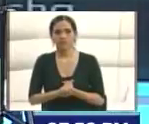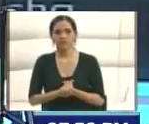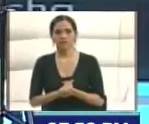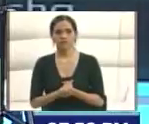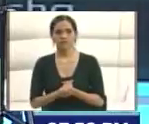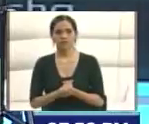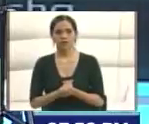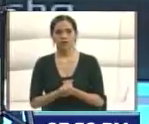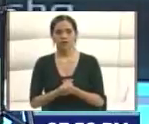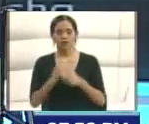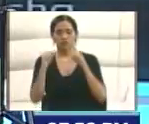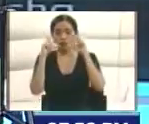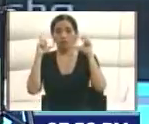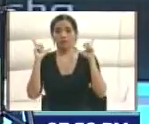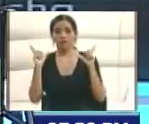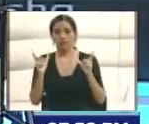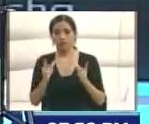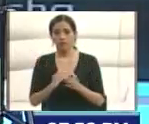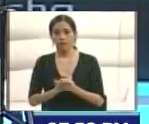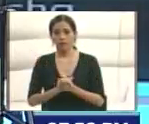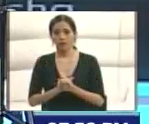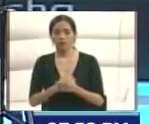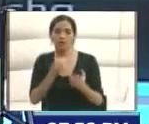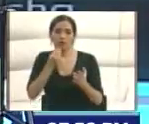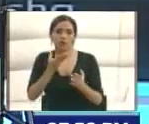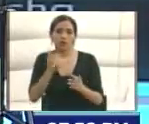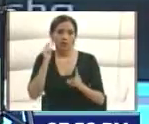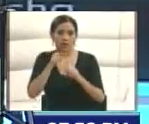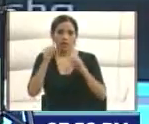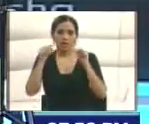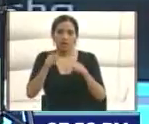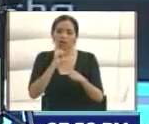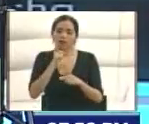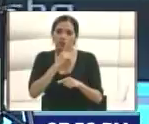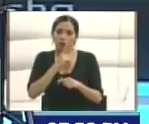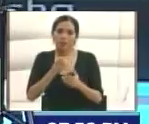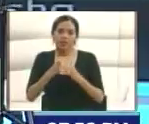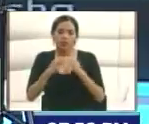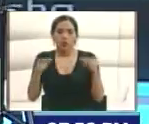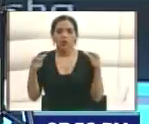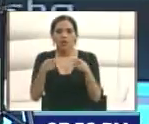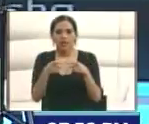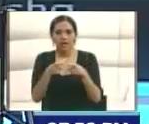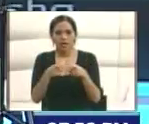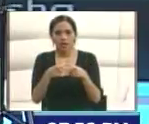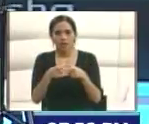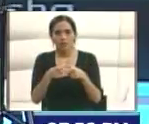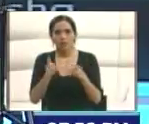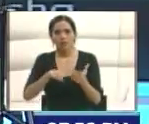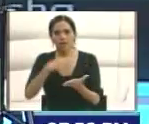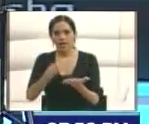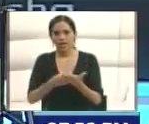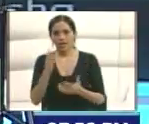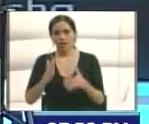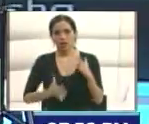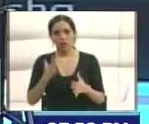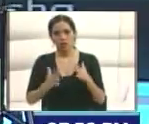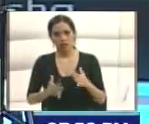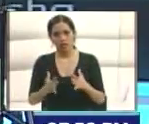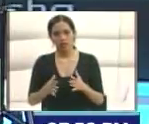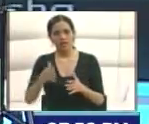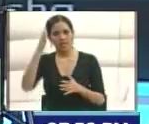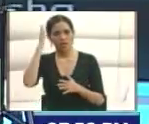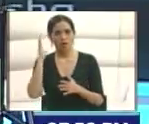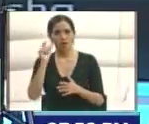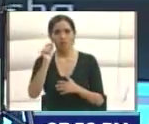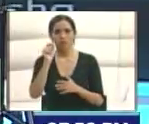sorpresivamente y desde aquí en nombre de todo el equipo de de cayendo y corriendo del equipo de la iguana punto